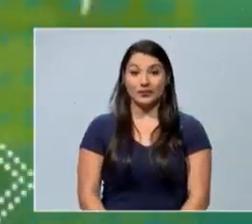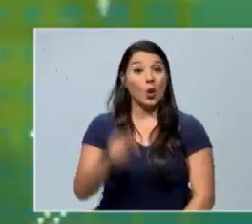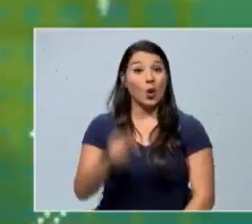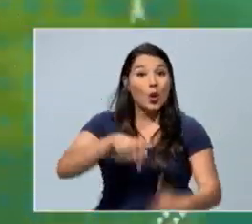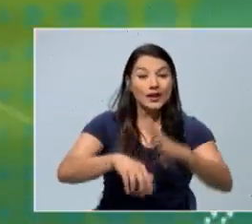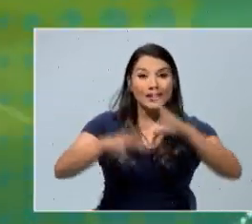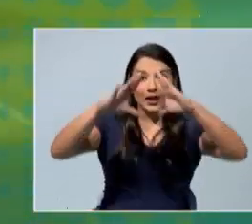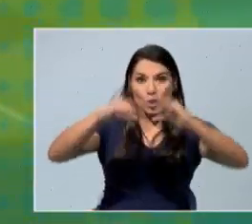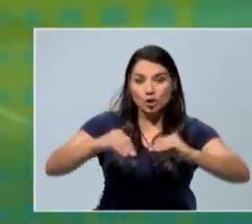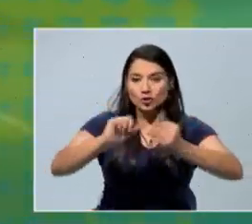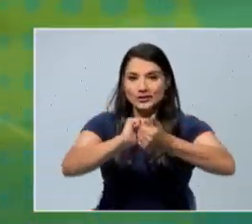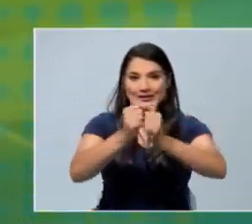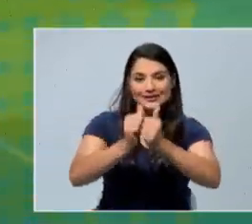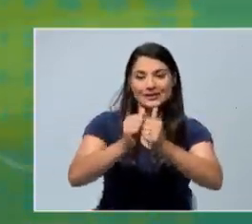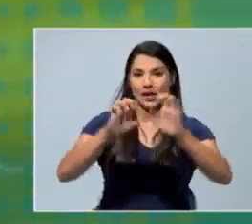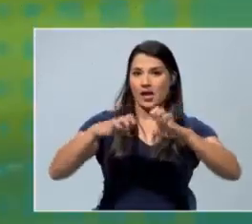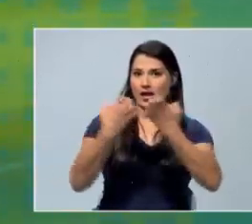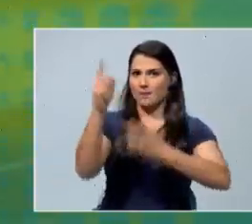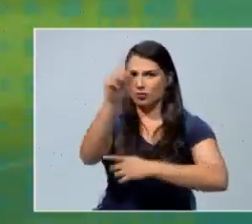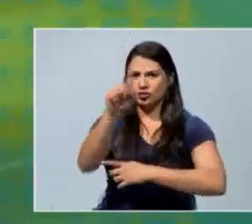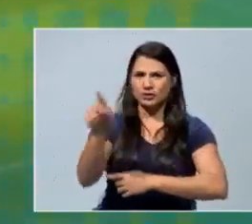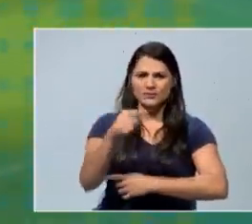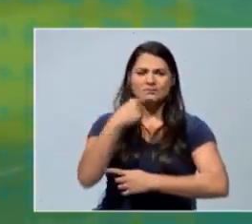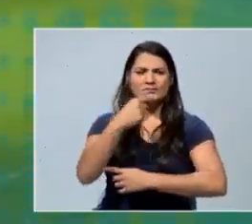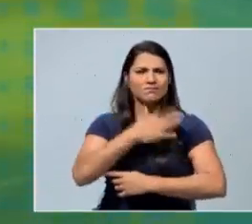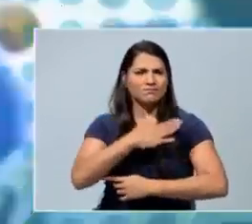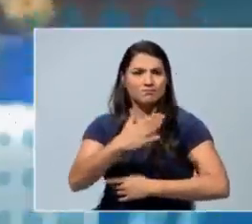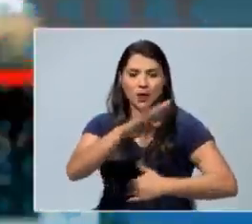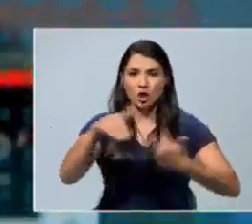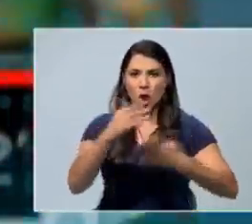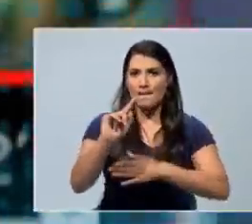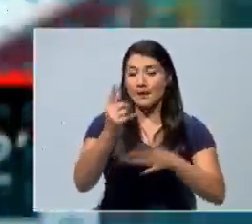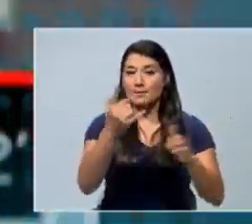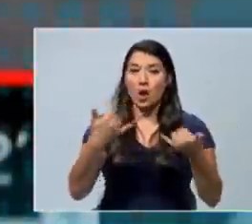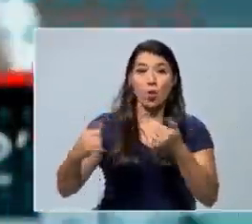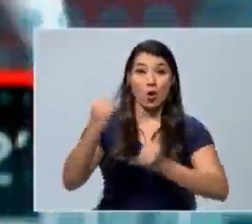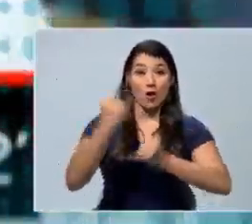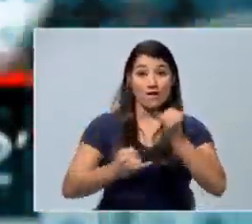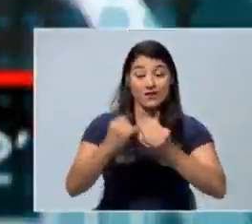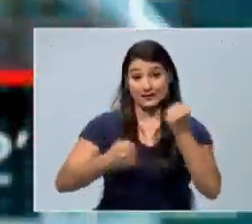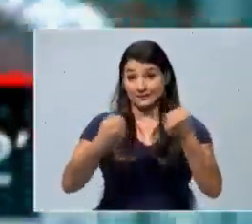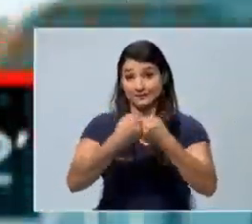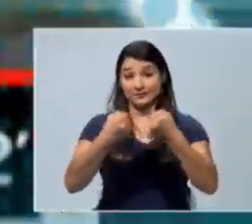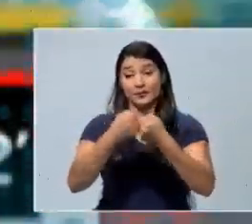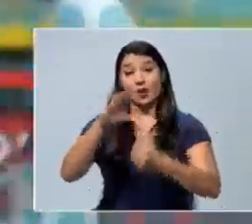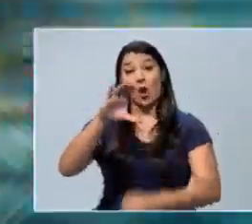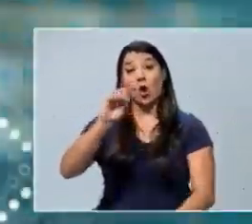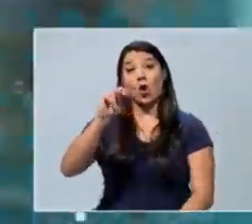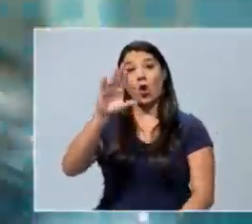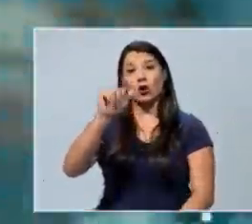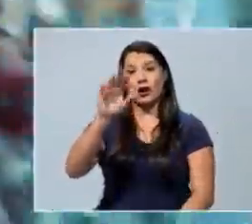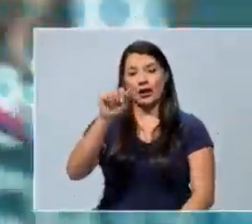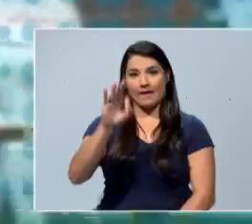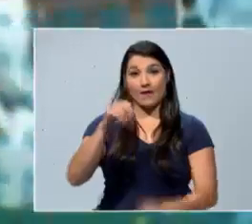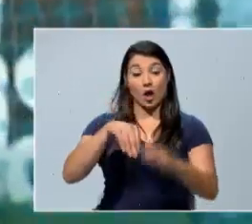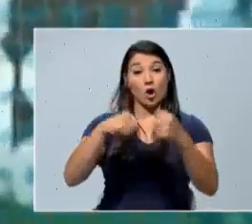en los deportes, el Deportivo Saprissa asegura que irá con todo en el primer juego de la final de la Liga CONCACAF ante el Motagua de